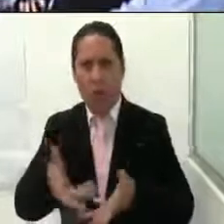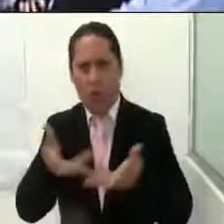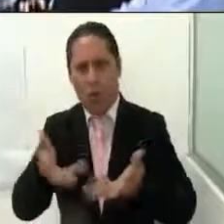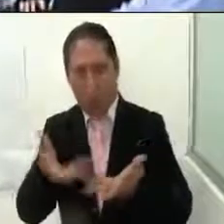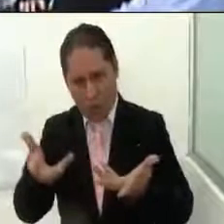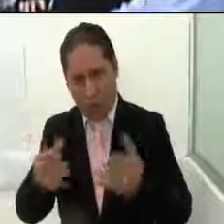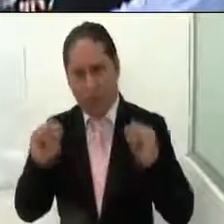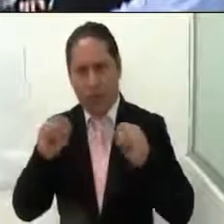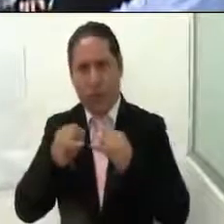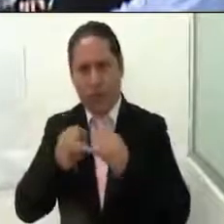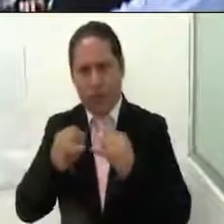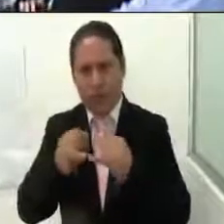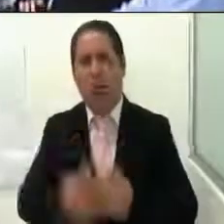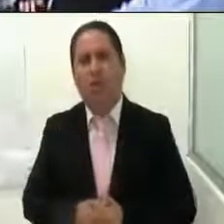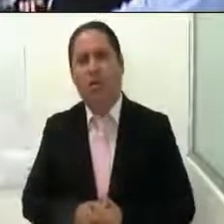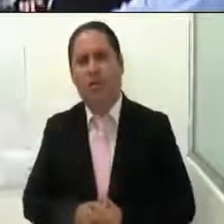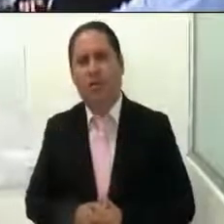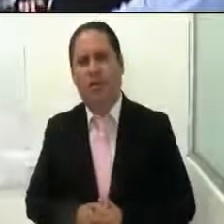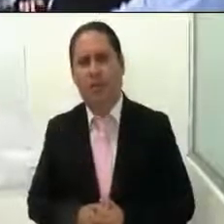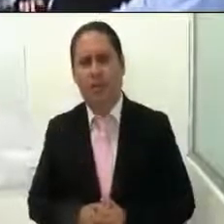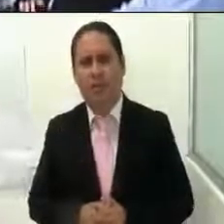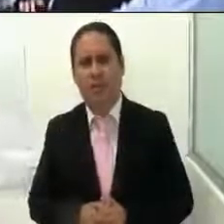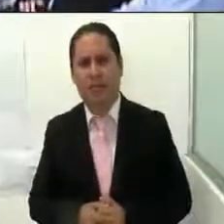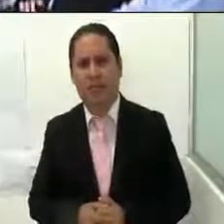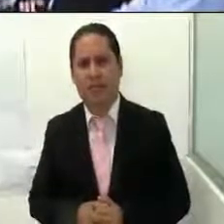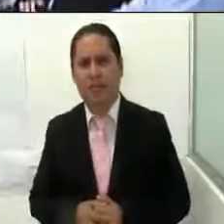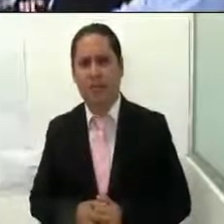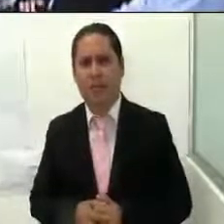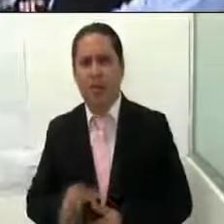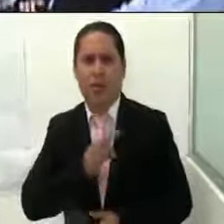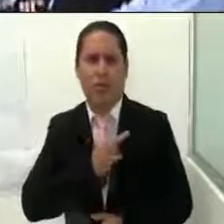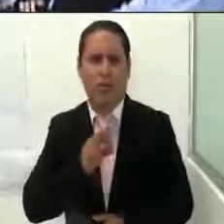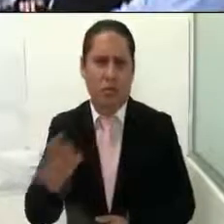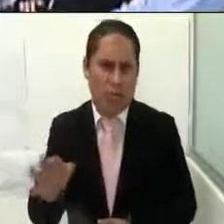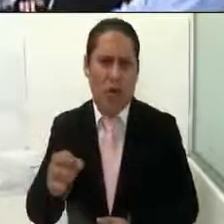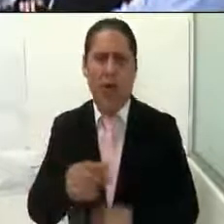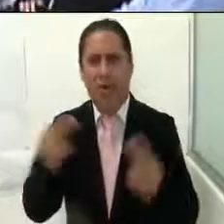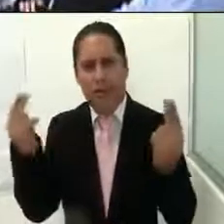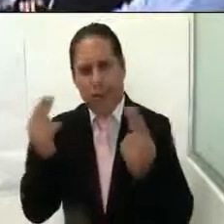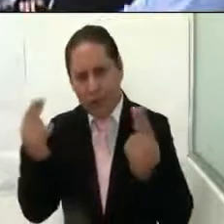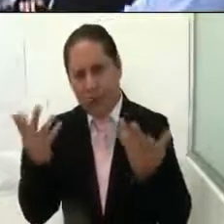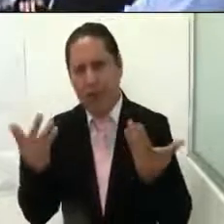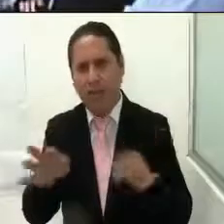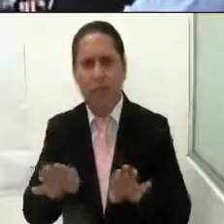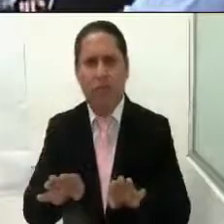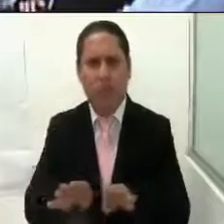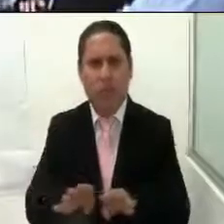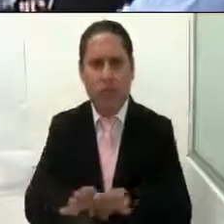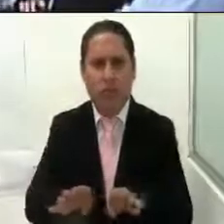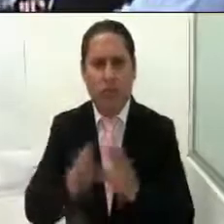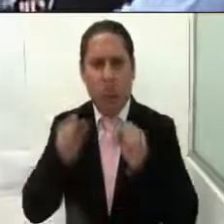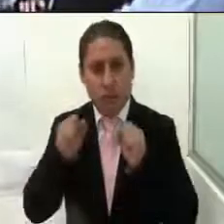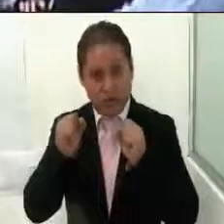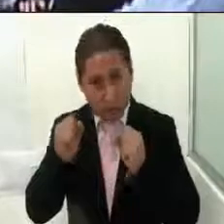del comercio como tal procuro las medidas necesarias para asegurar que la operación